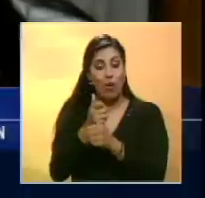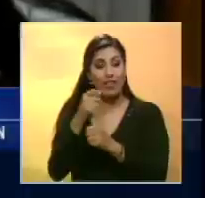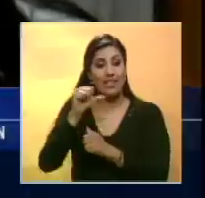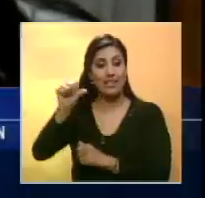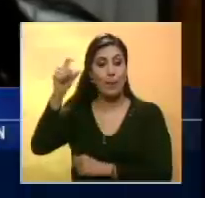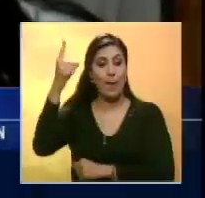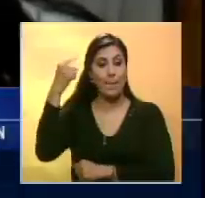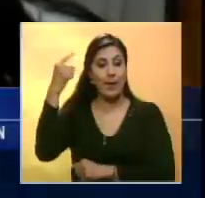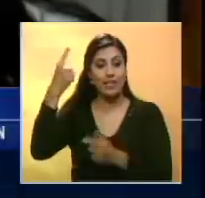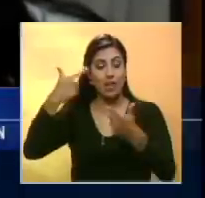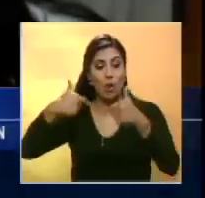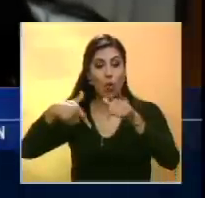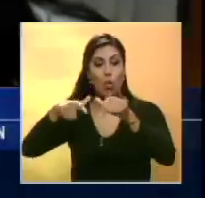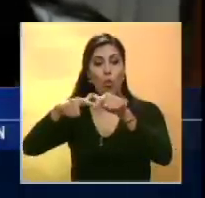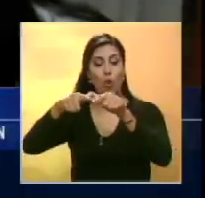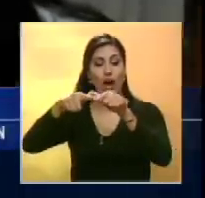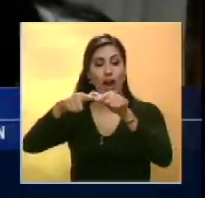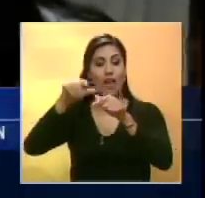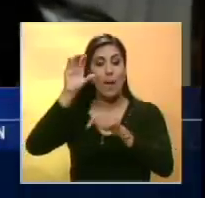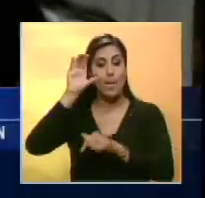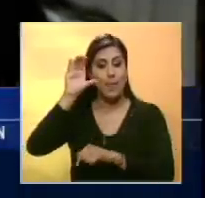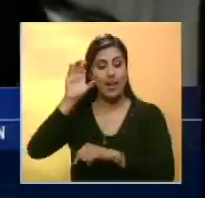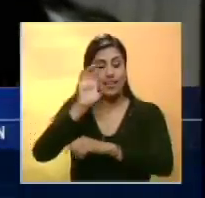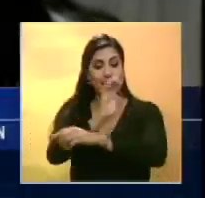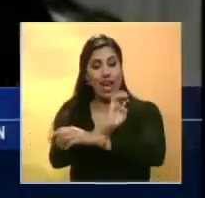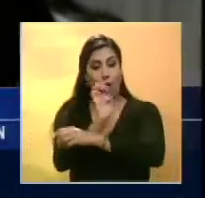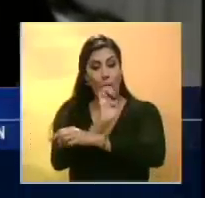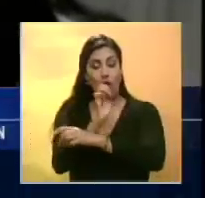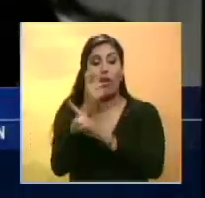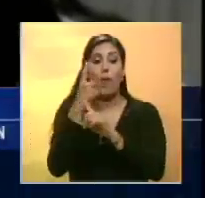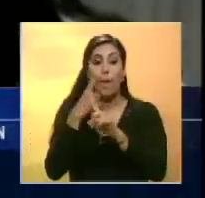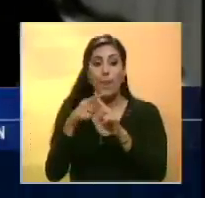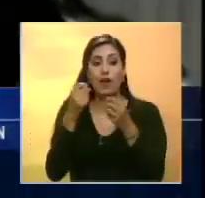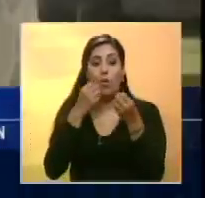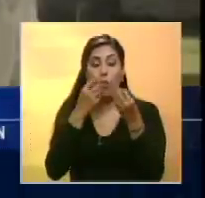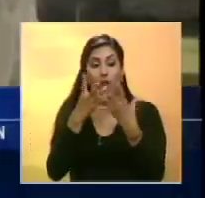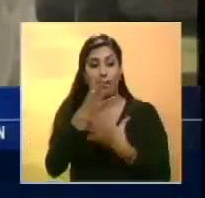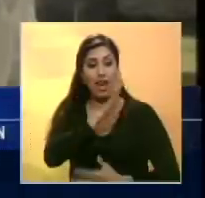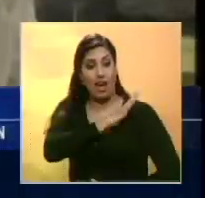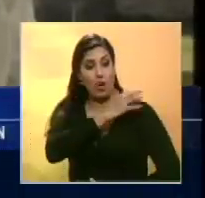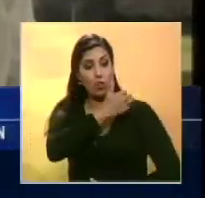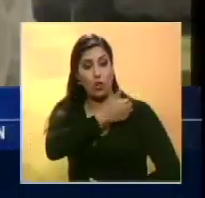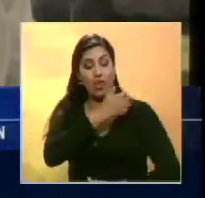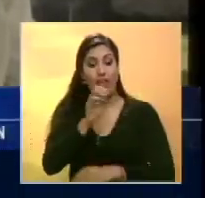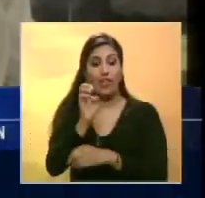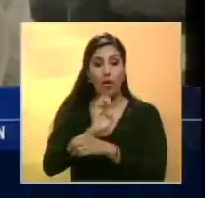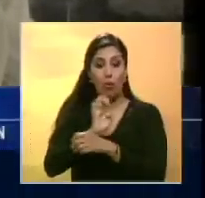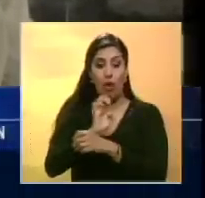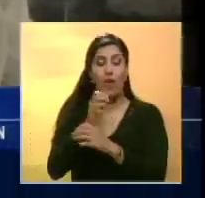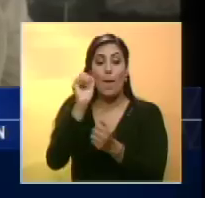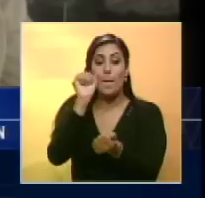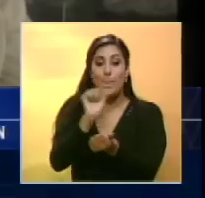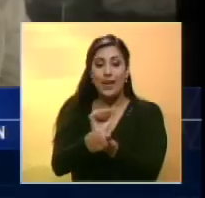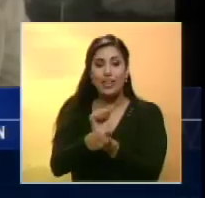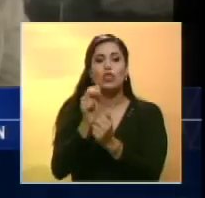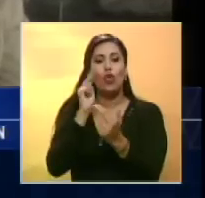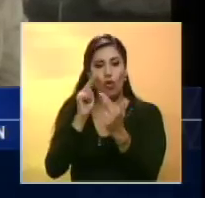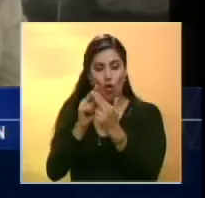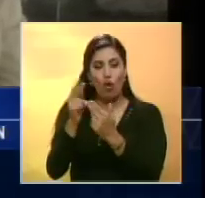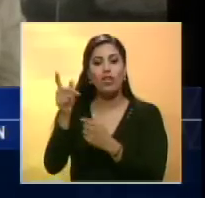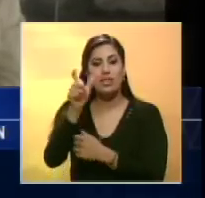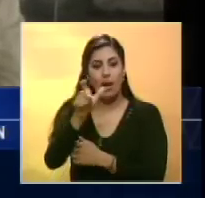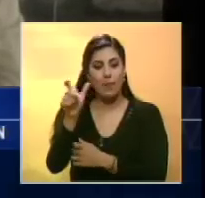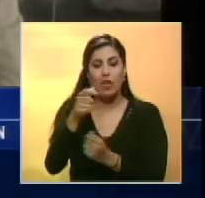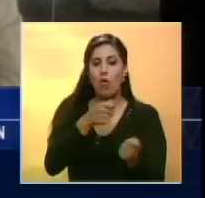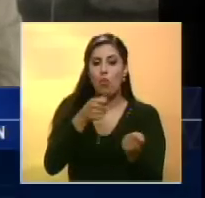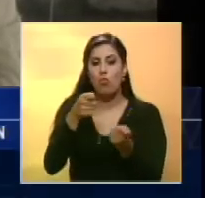semana pasada en el sector Montañita del país sudamericano. Según la versión de las autoridades ecuatorianas, los detenidos conocieron a las chicas